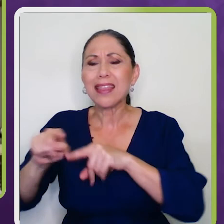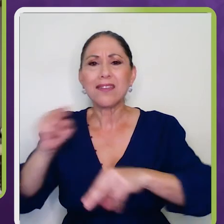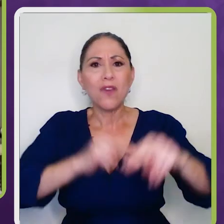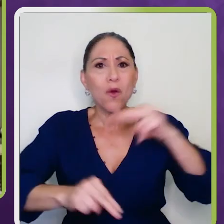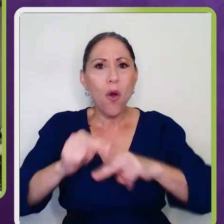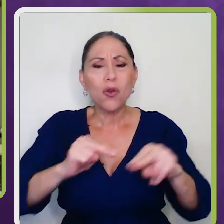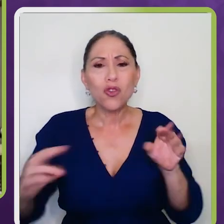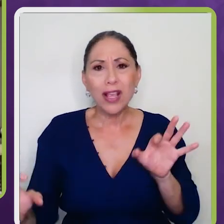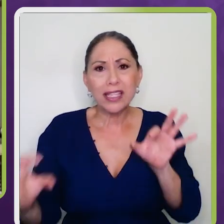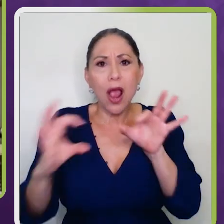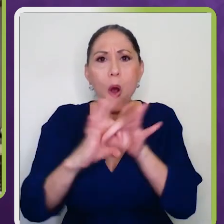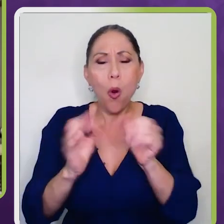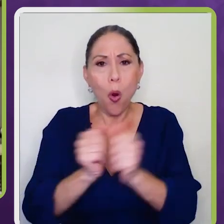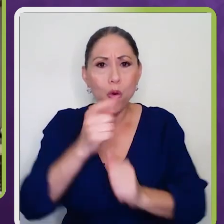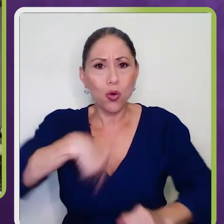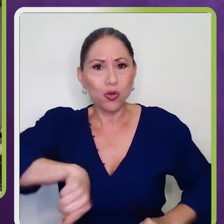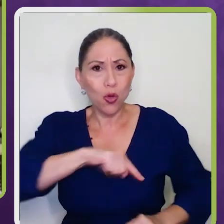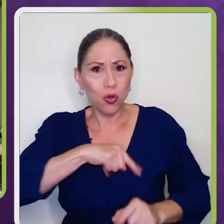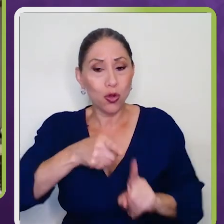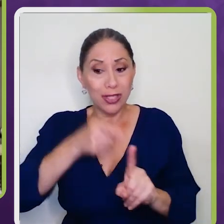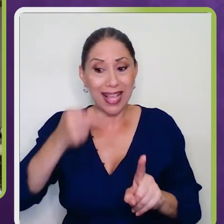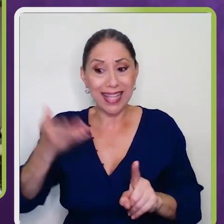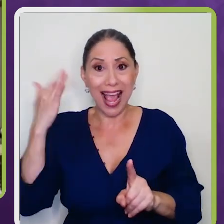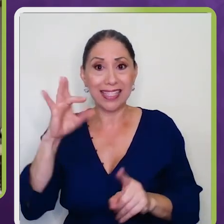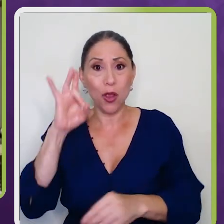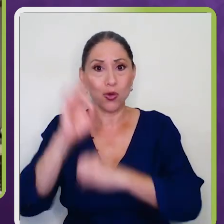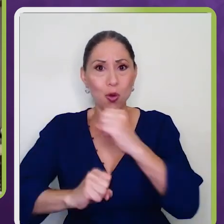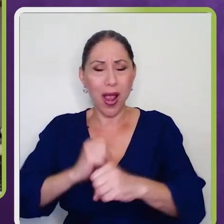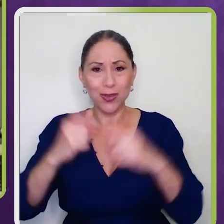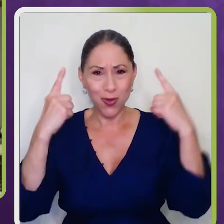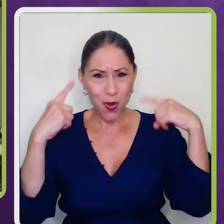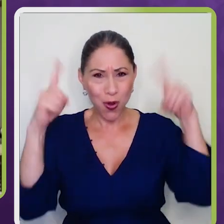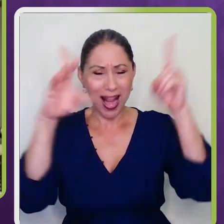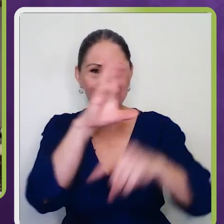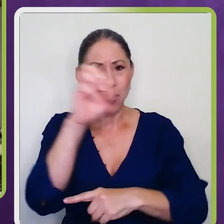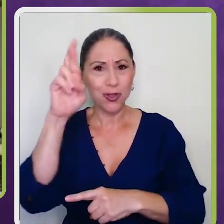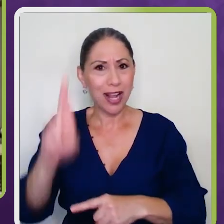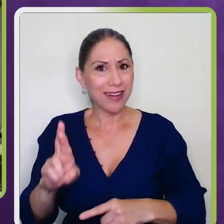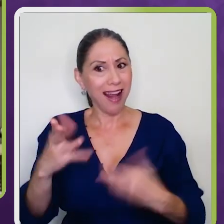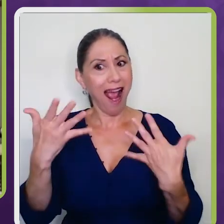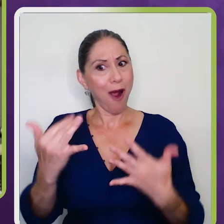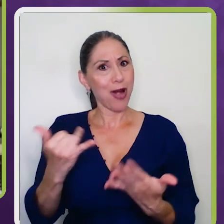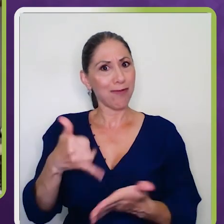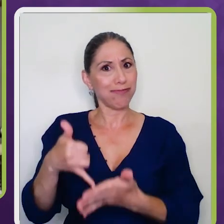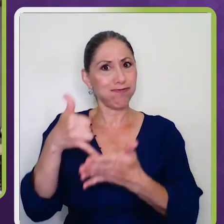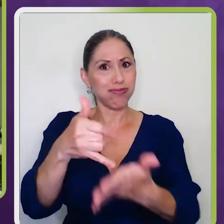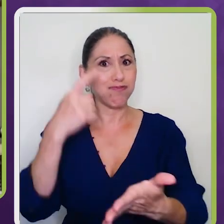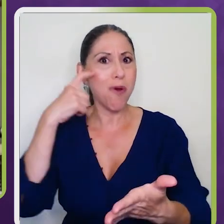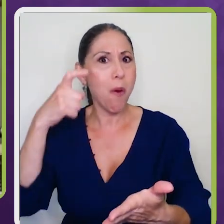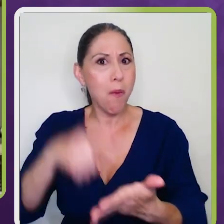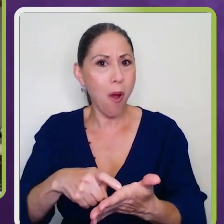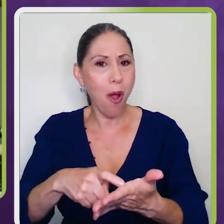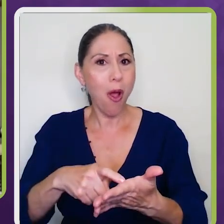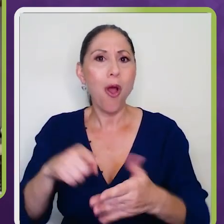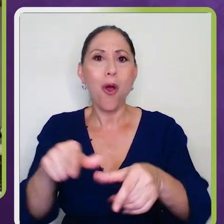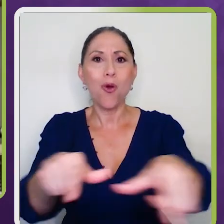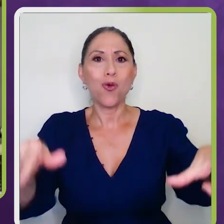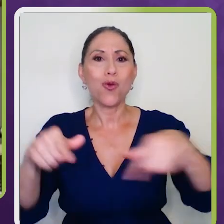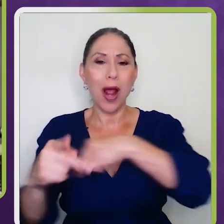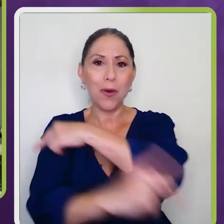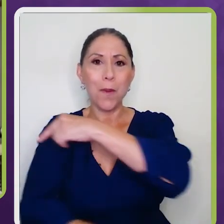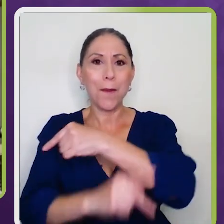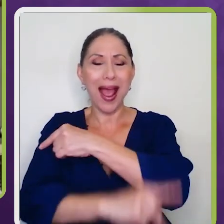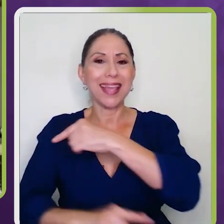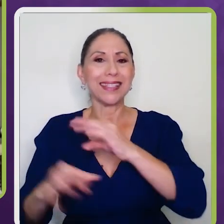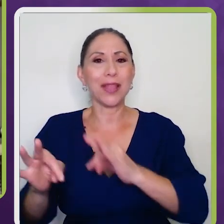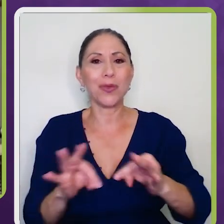unido a nosotros desde hace 8 años en lograr que Costa Rica pues sea galardonado como un destino accesible para todos. Y